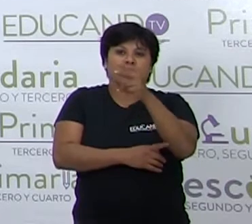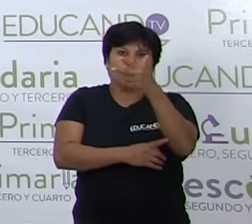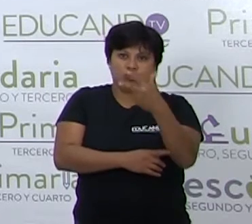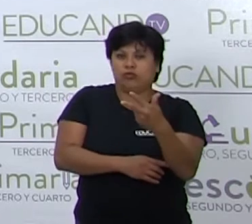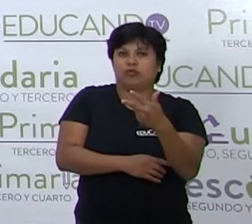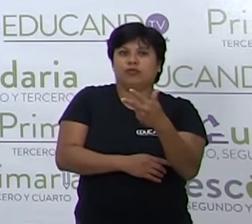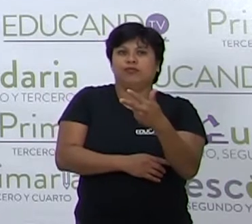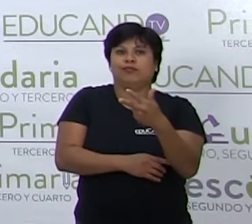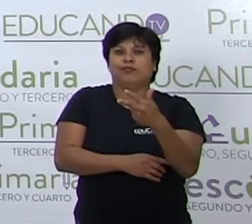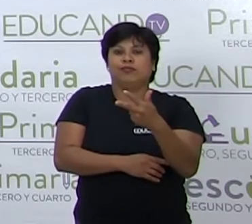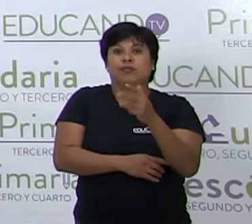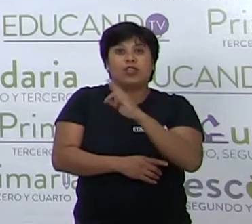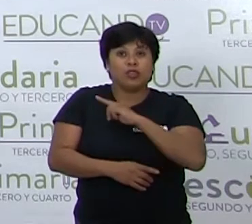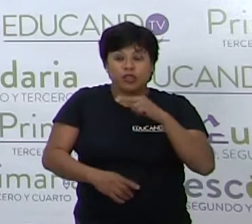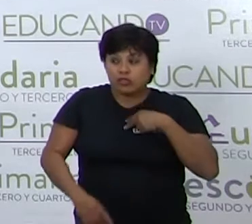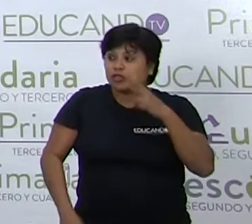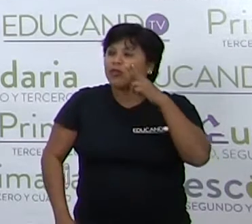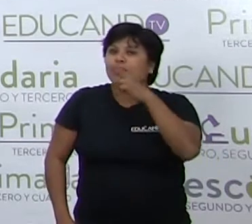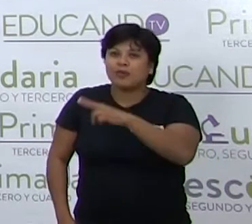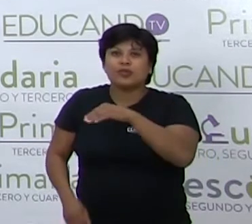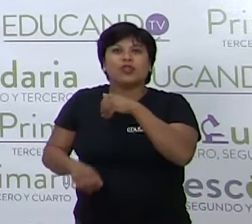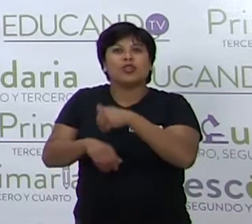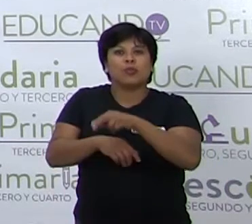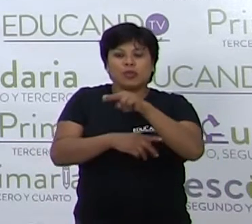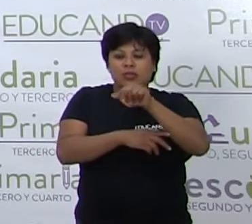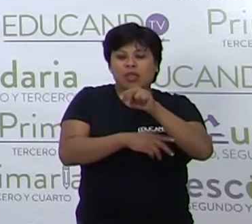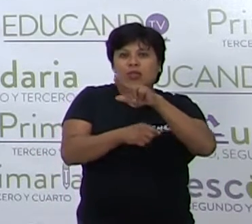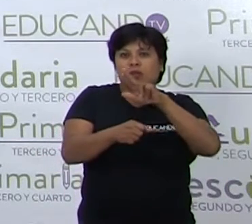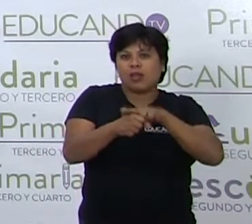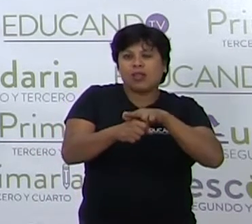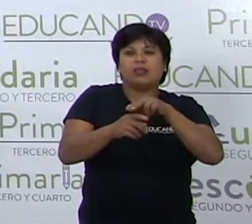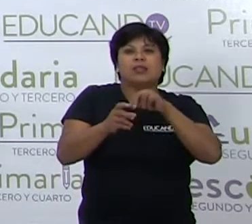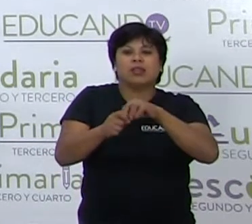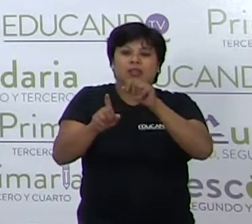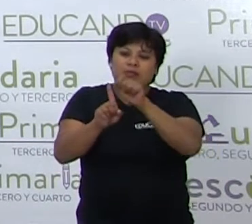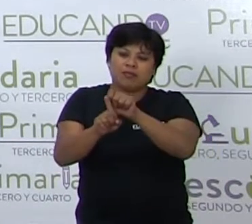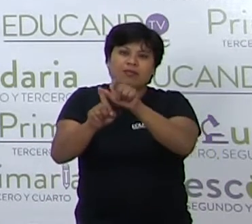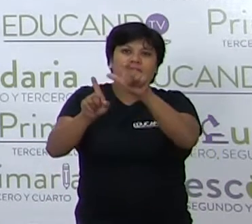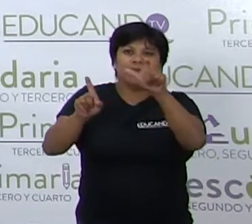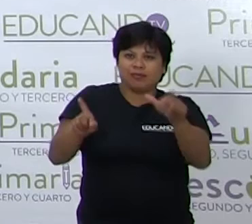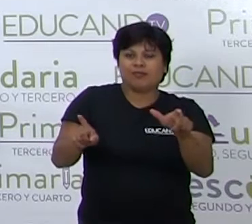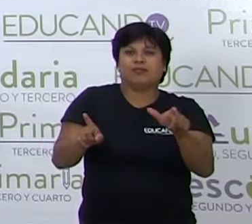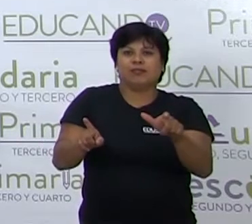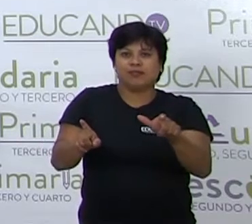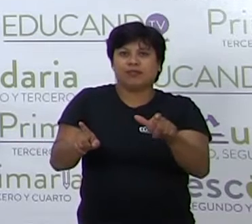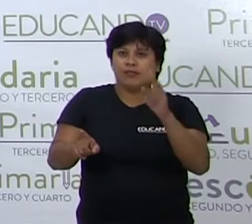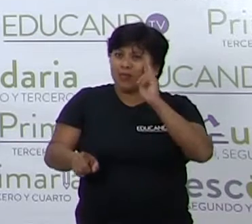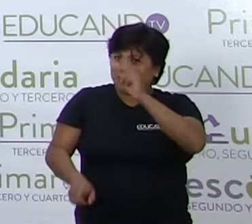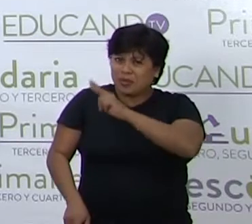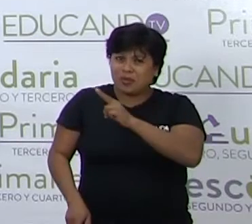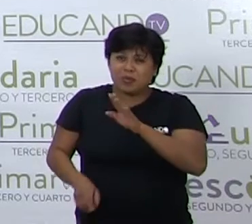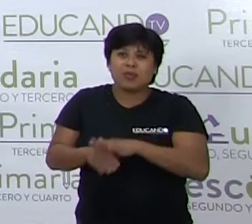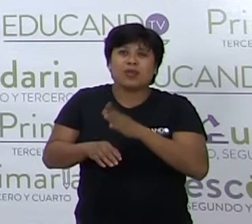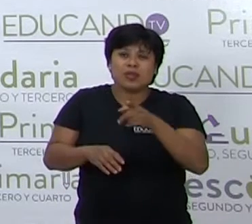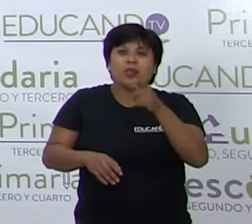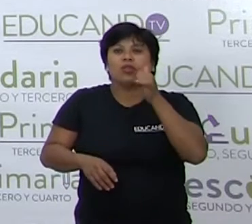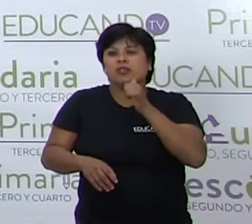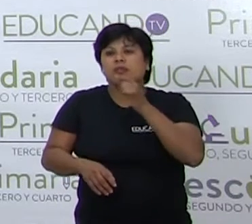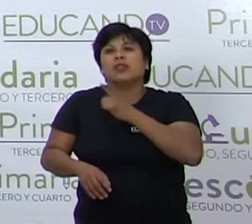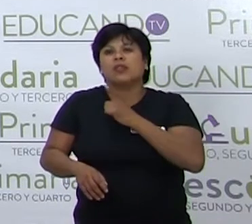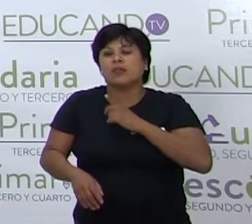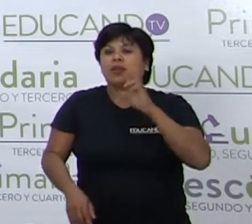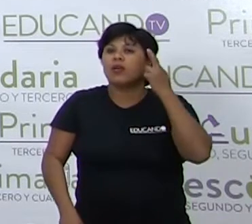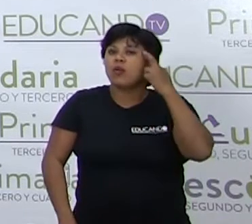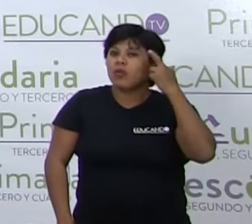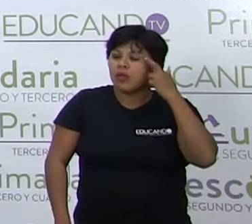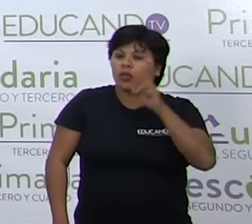48. Y ya ubicamos números naturales en la recta numérica. ¿Ves por qué siempre te digo que recuerdes lo que